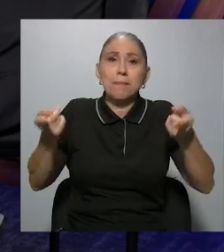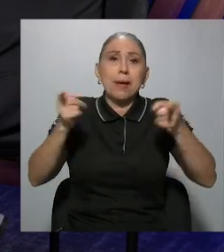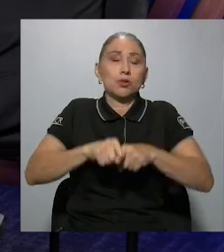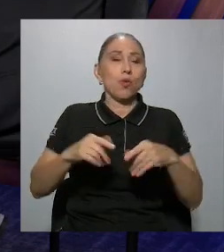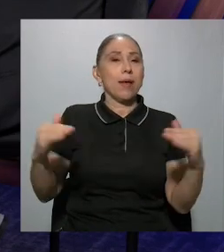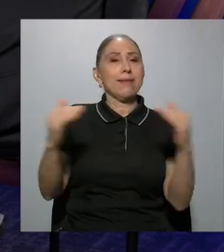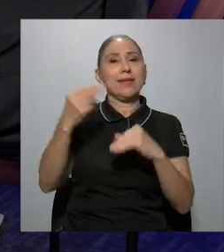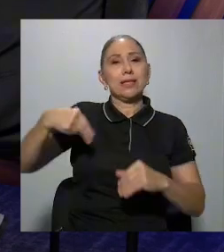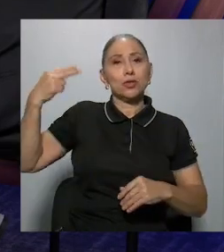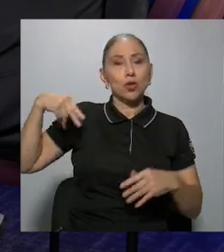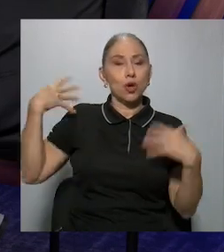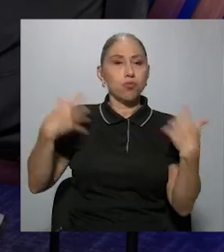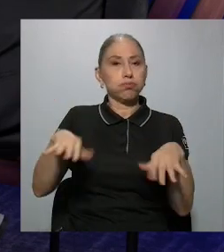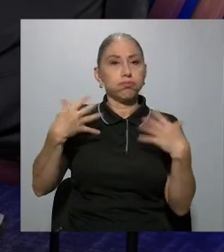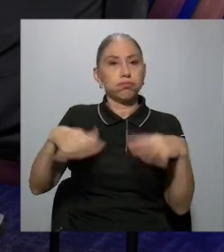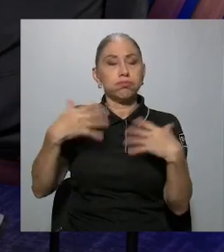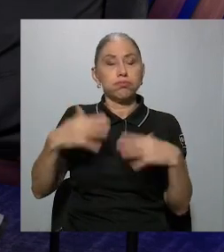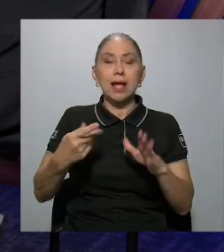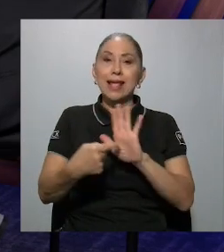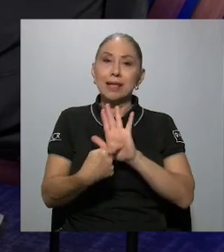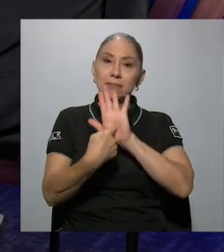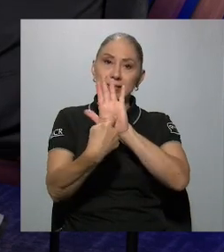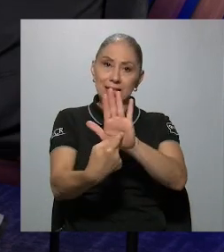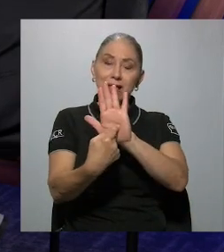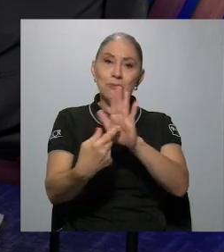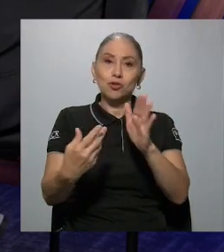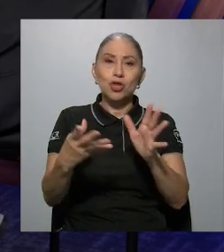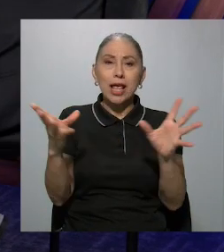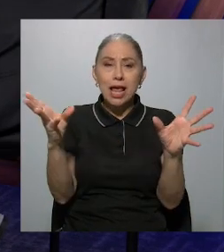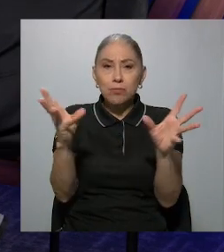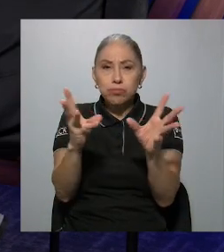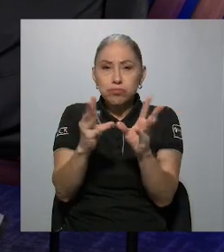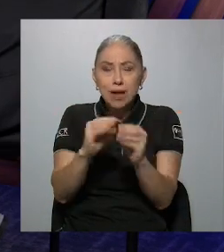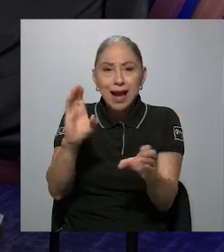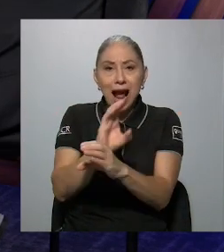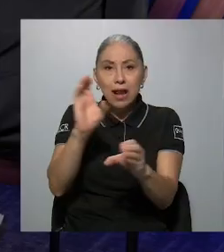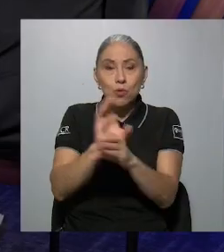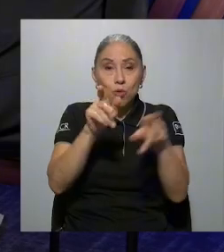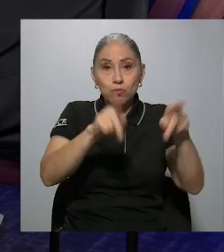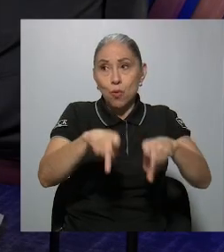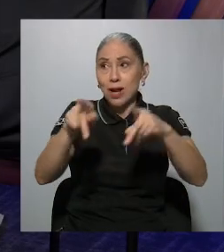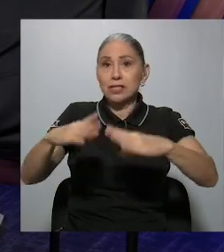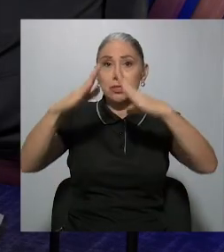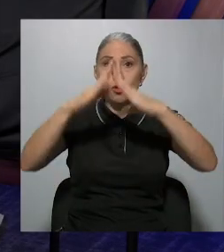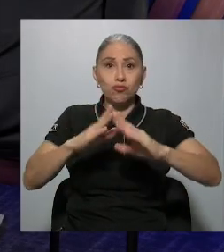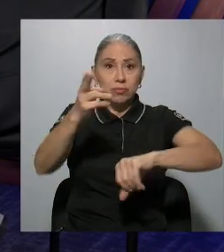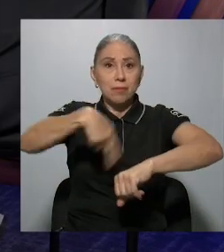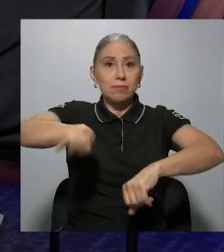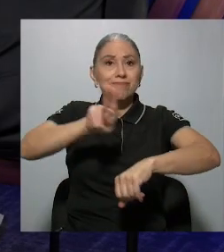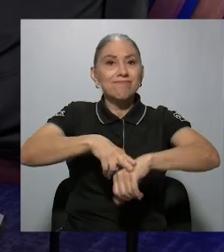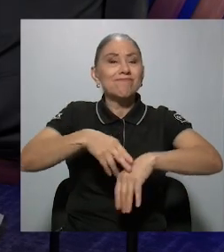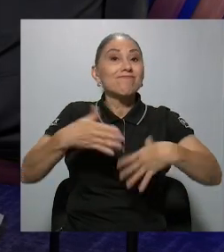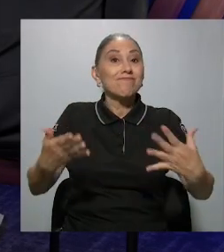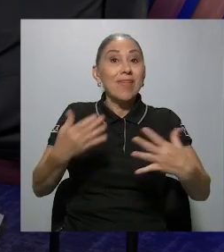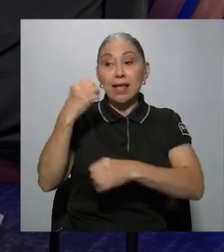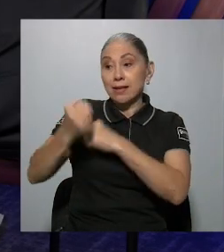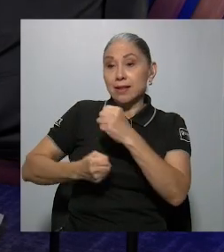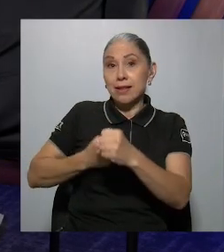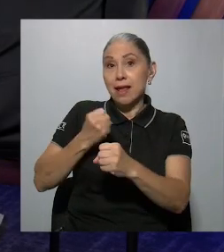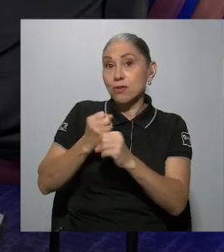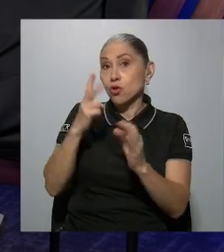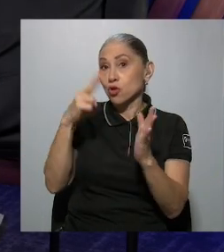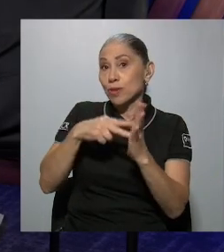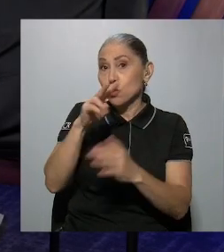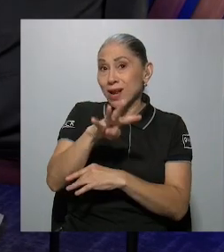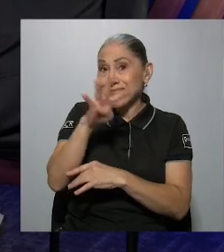recordar antes un hito histórico, ¿verdad?, que presentamos en el cálculo de la población nacional, y fue que en